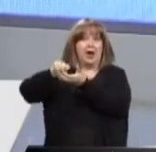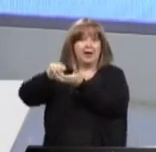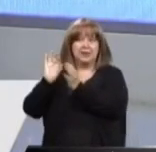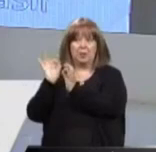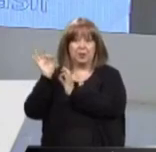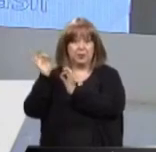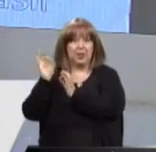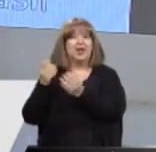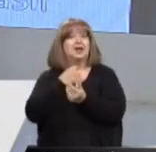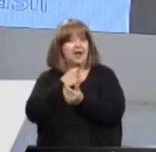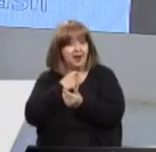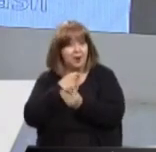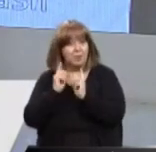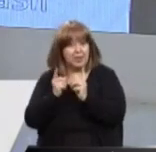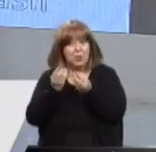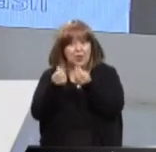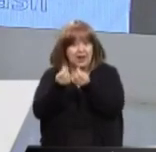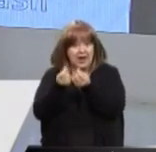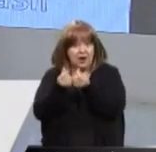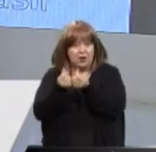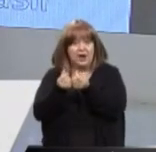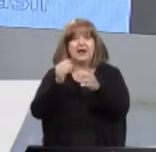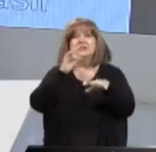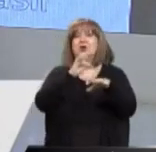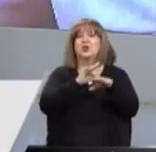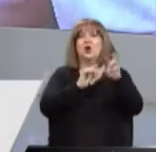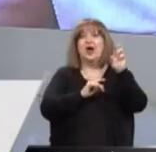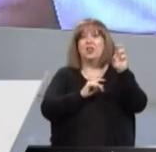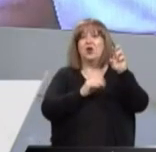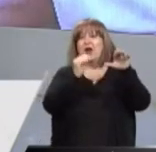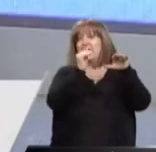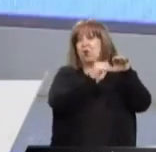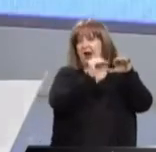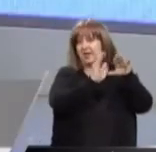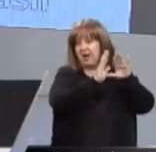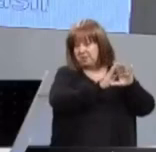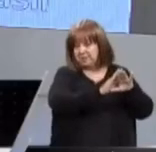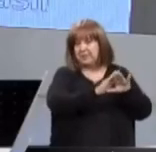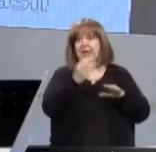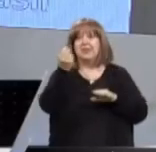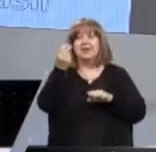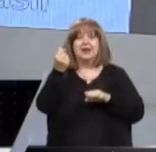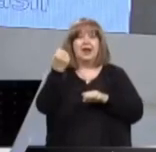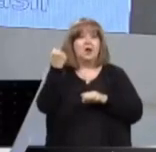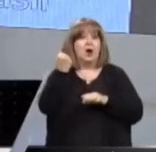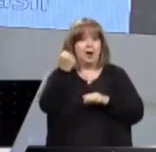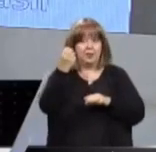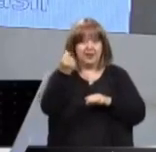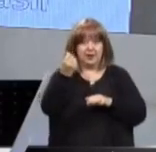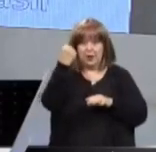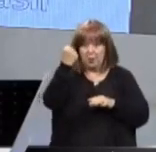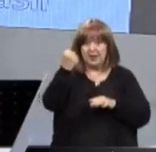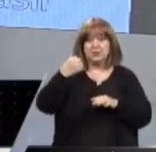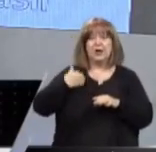y sobre todo monetariamente. El tema cambiario, el tema de la moneda del peso argentino, que ha caído mucho en descrédito, en